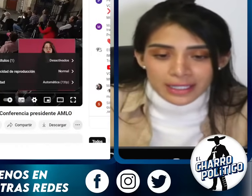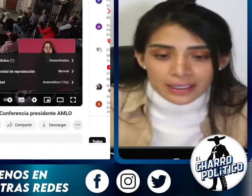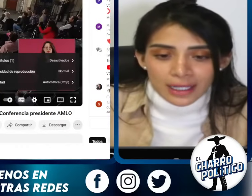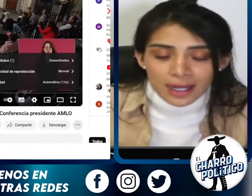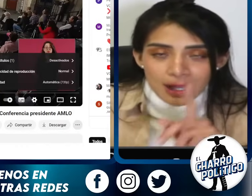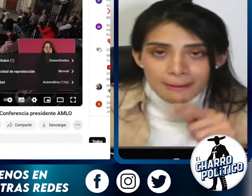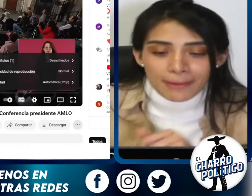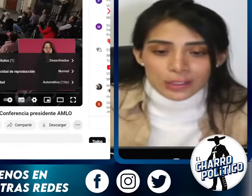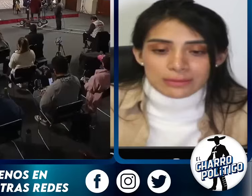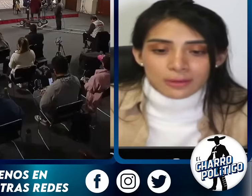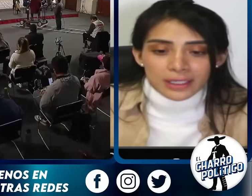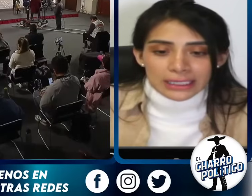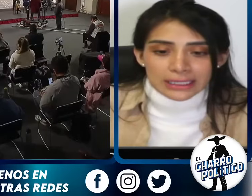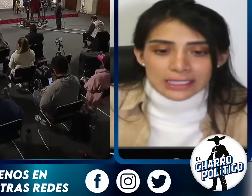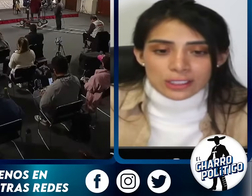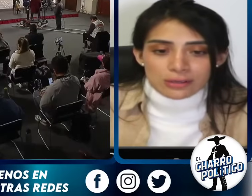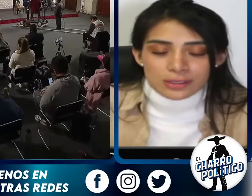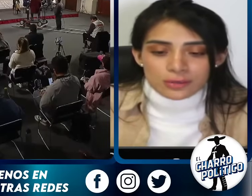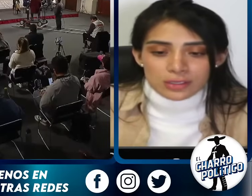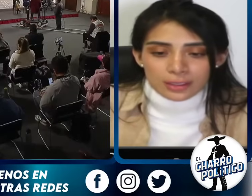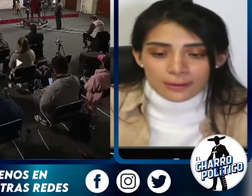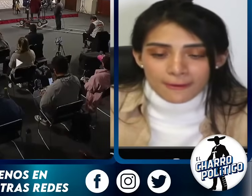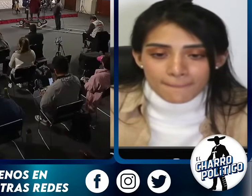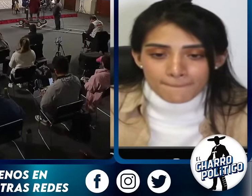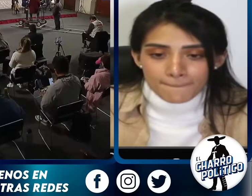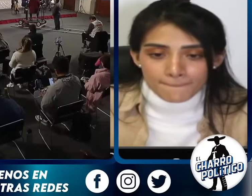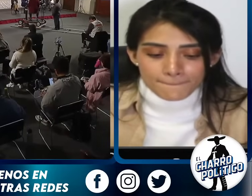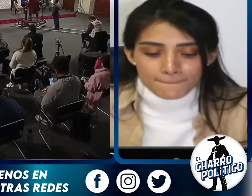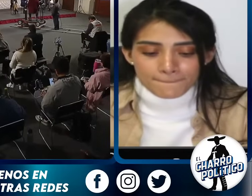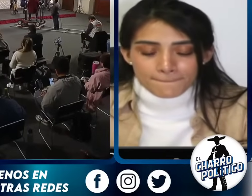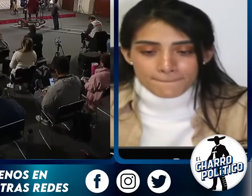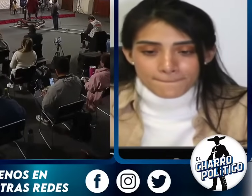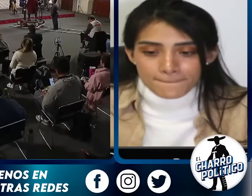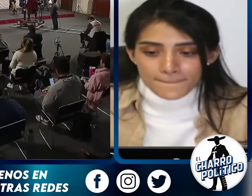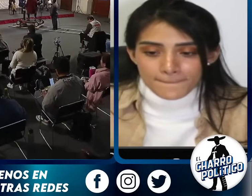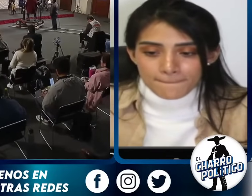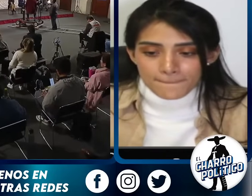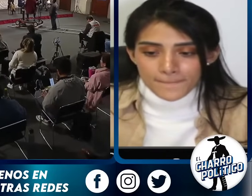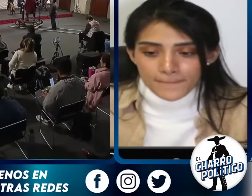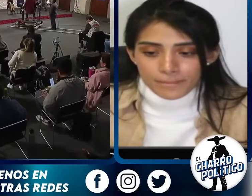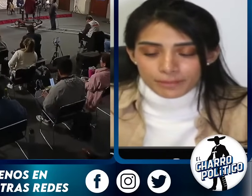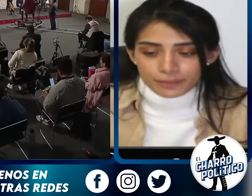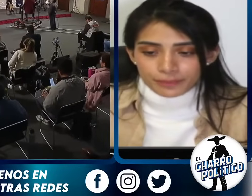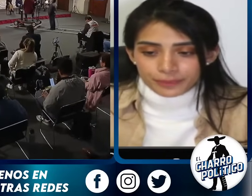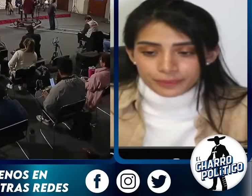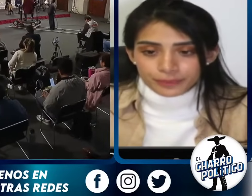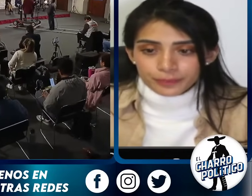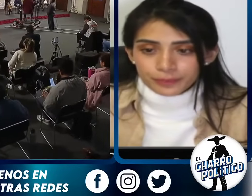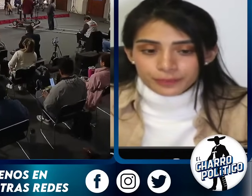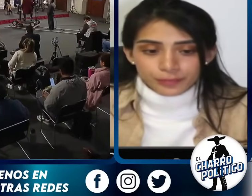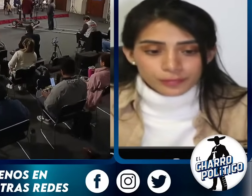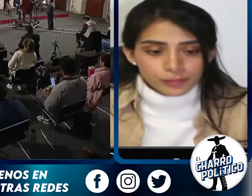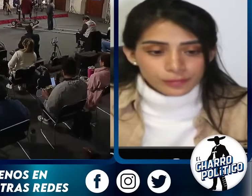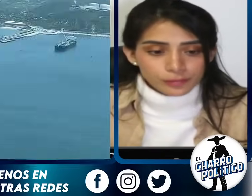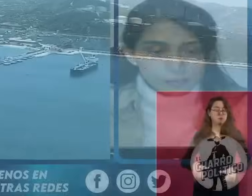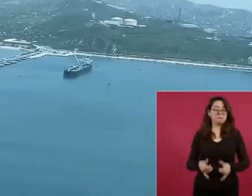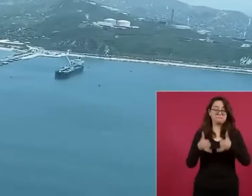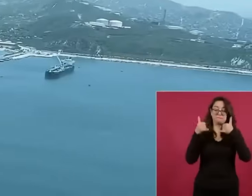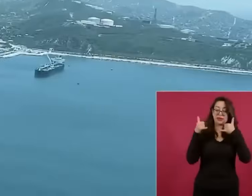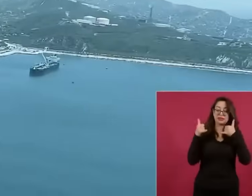en la mañanera, pero se me olvida quitárselos. Vamos a escucharlo. Miles de toneladas de piedra.